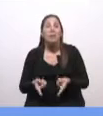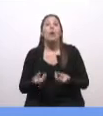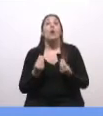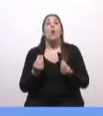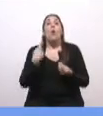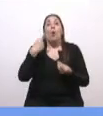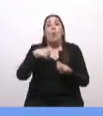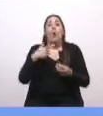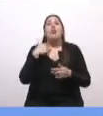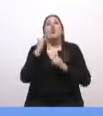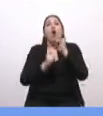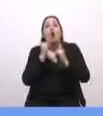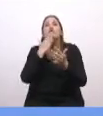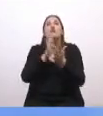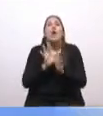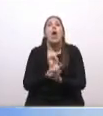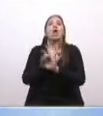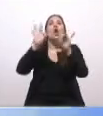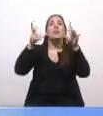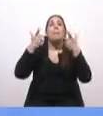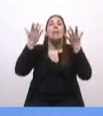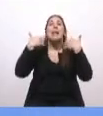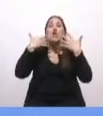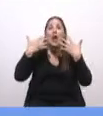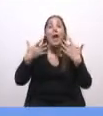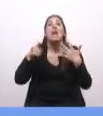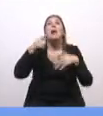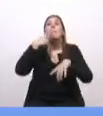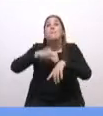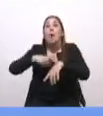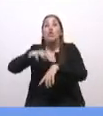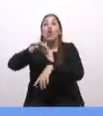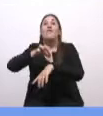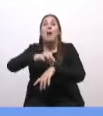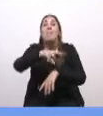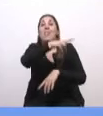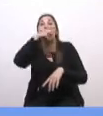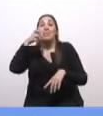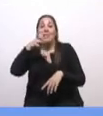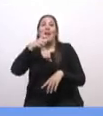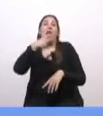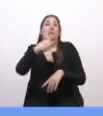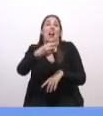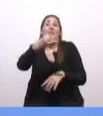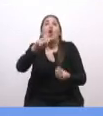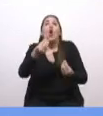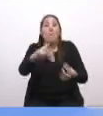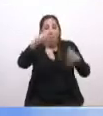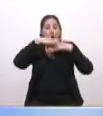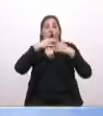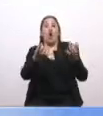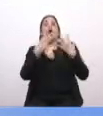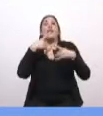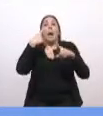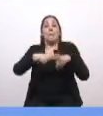nosotros hablamos de contaminación del aire en un momento en donde es una enfermedad respiratoria como él ha puesto en jaque a la humanidad